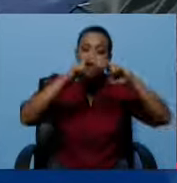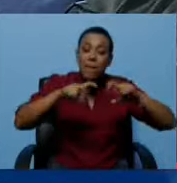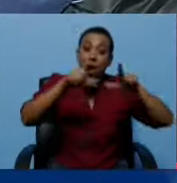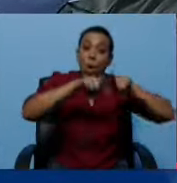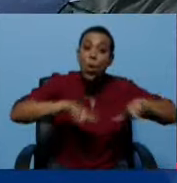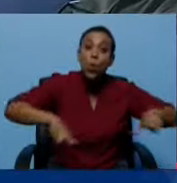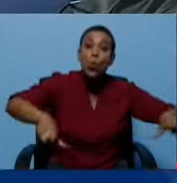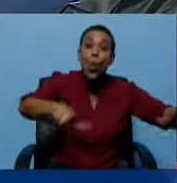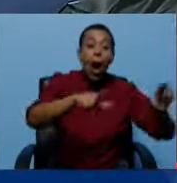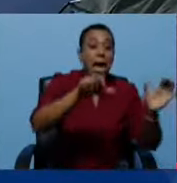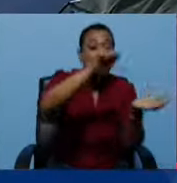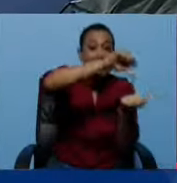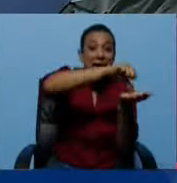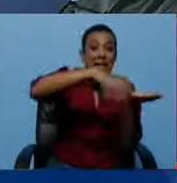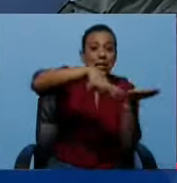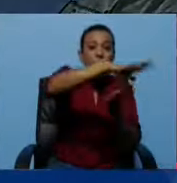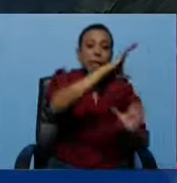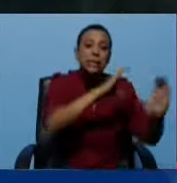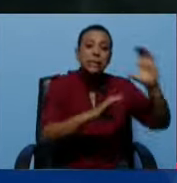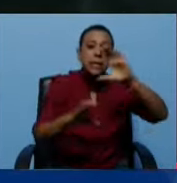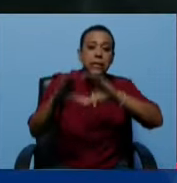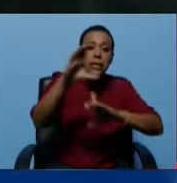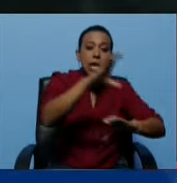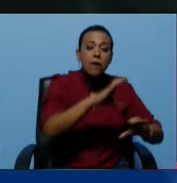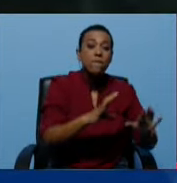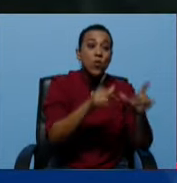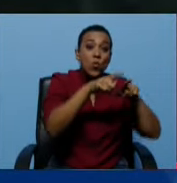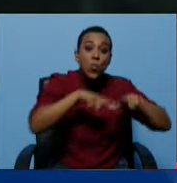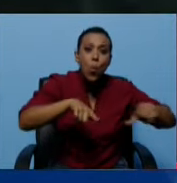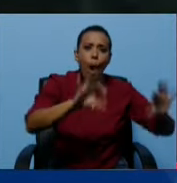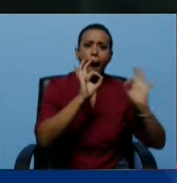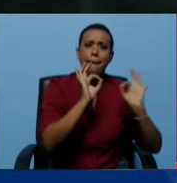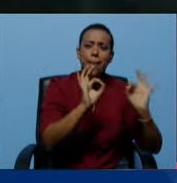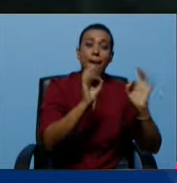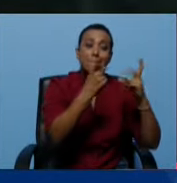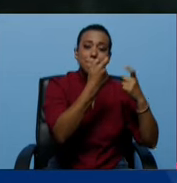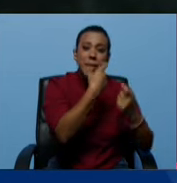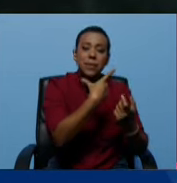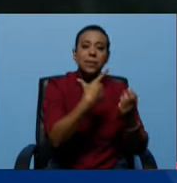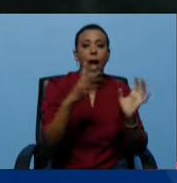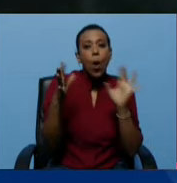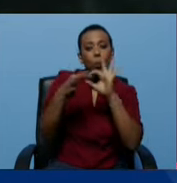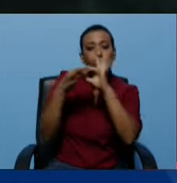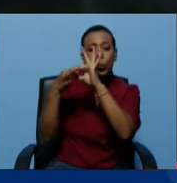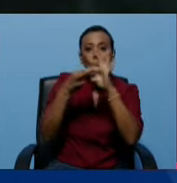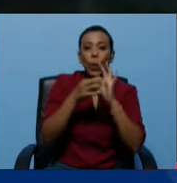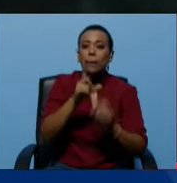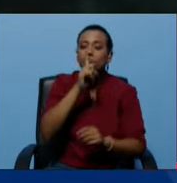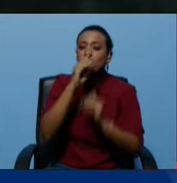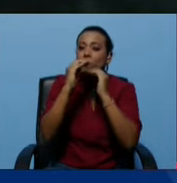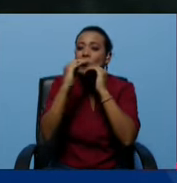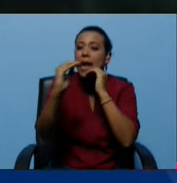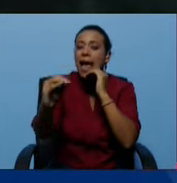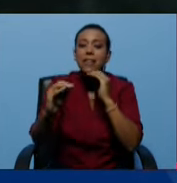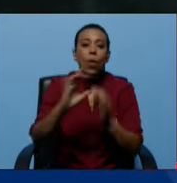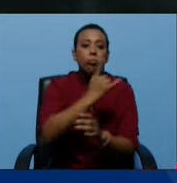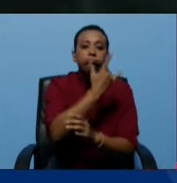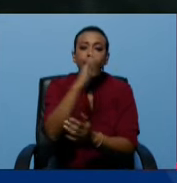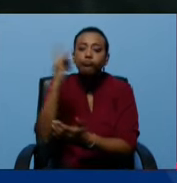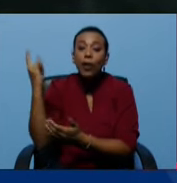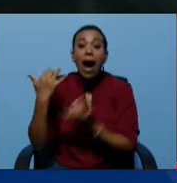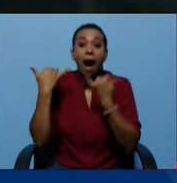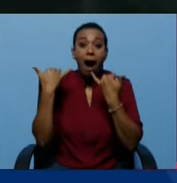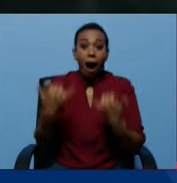nuestro centro científico para la medicina aplicada con los secretos del Amazonas y